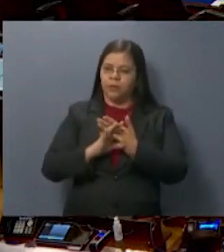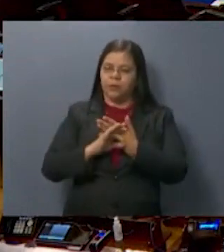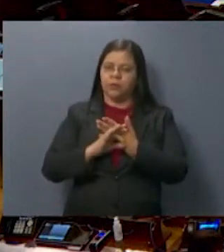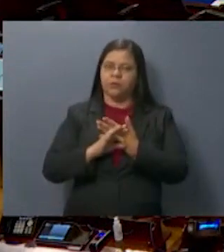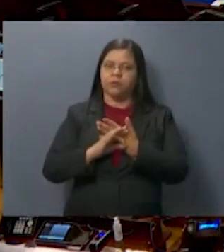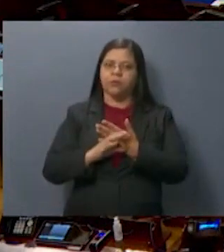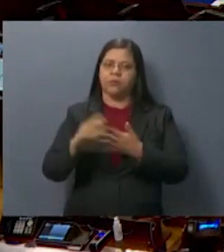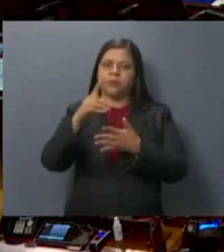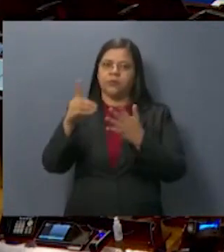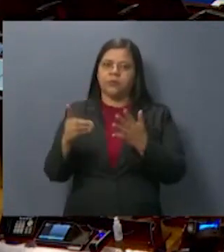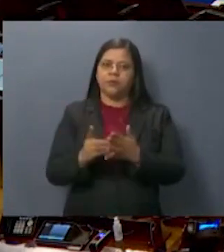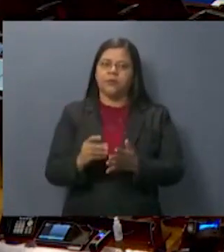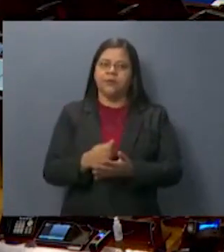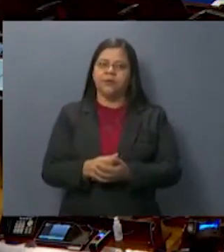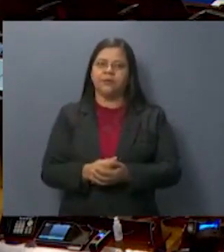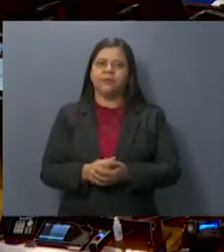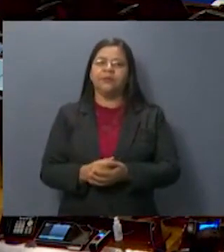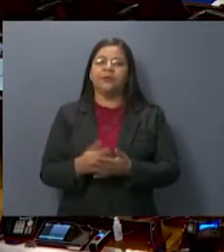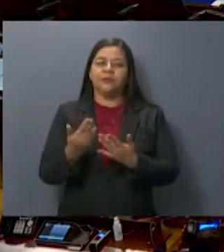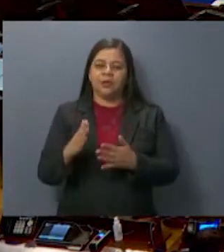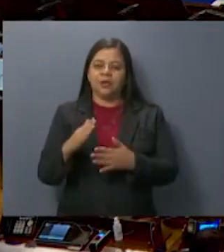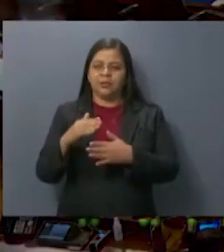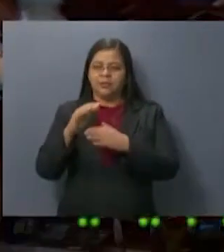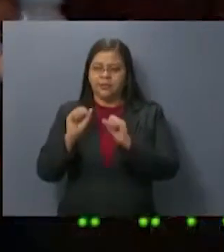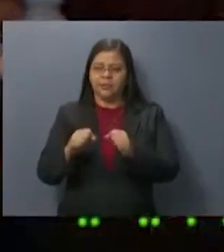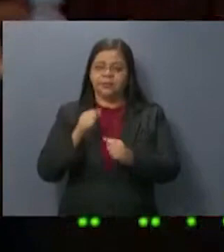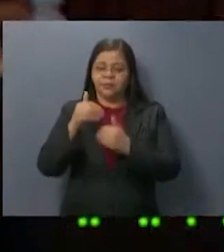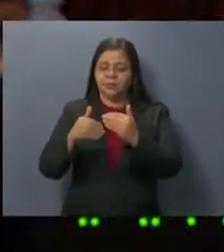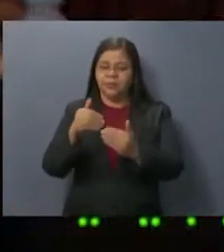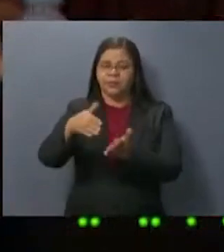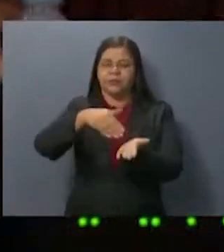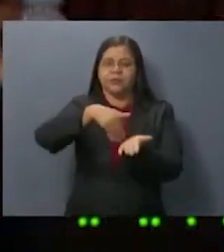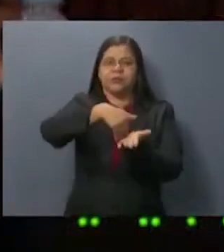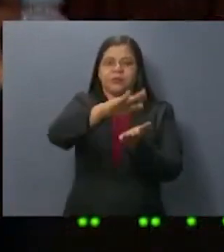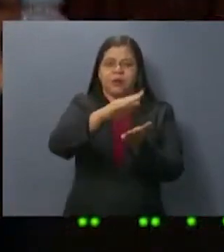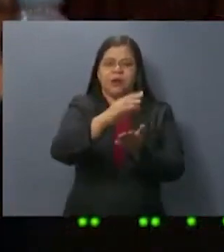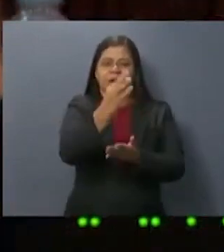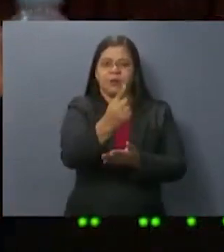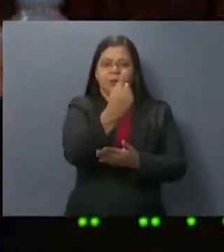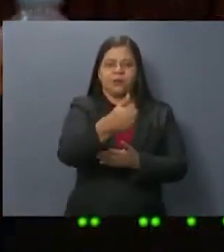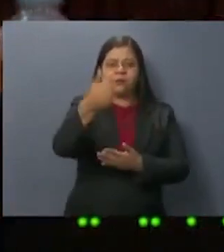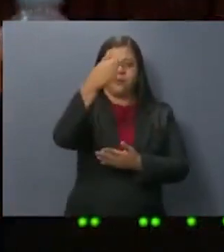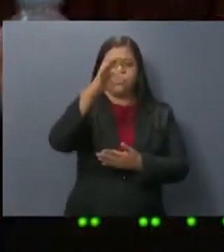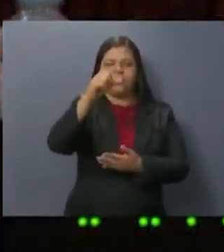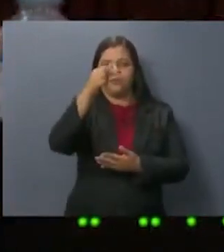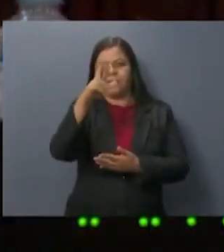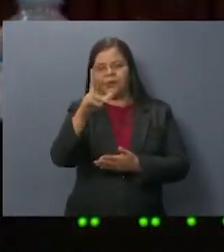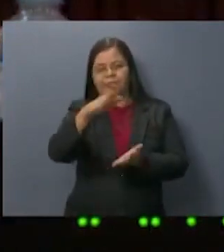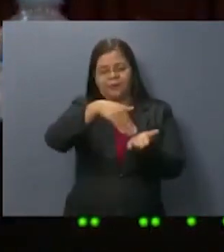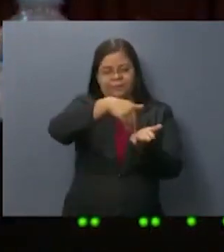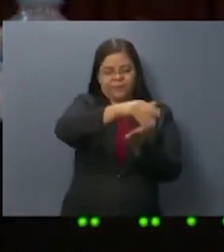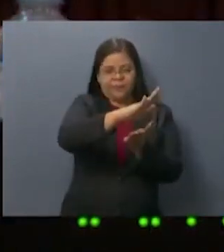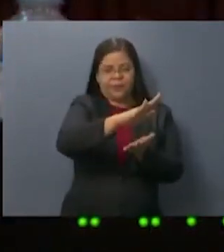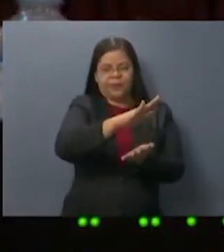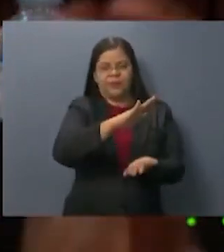decreto de trámite para la destitución del fiscal general de la república